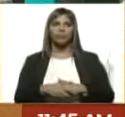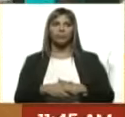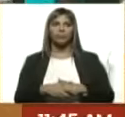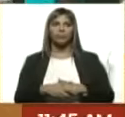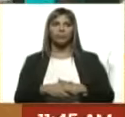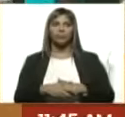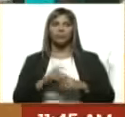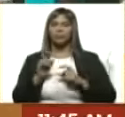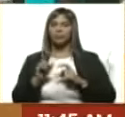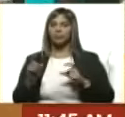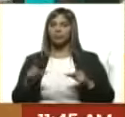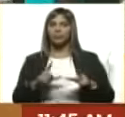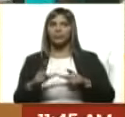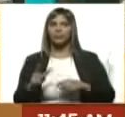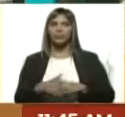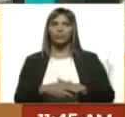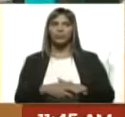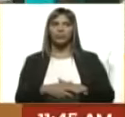Adiestrado.